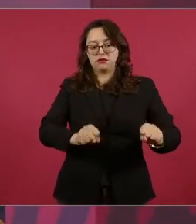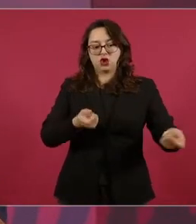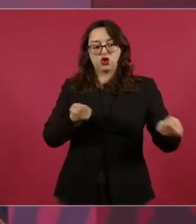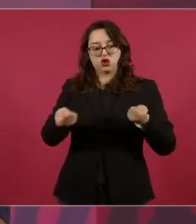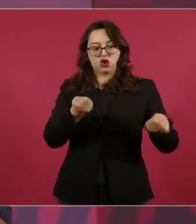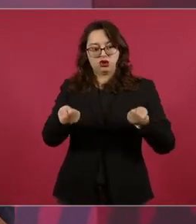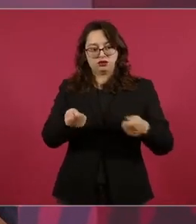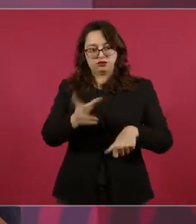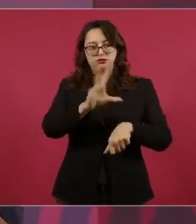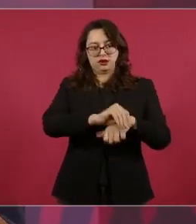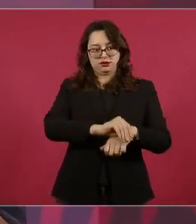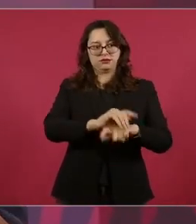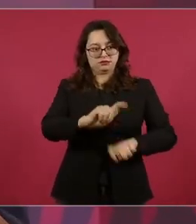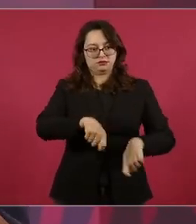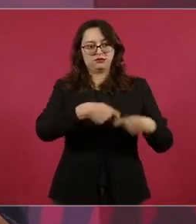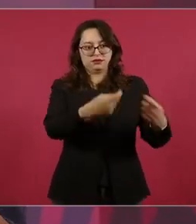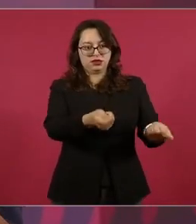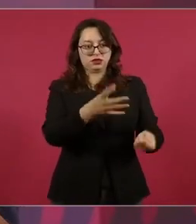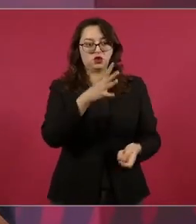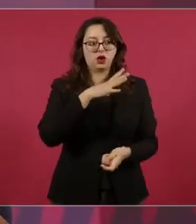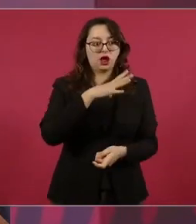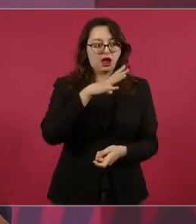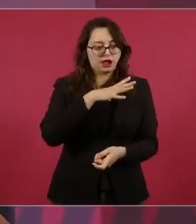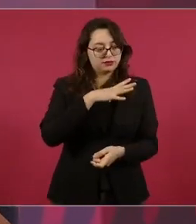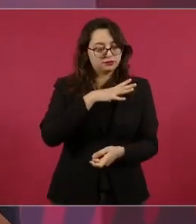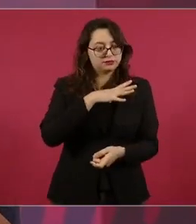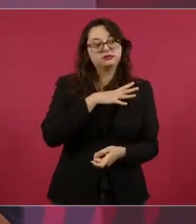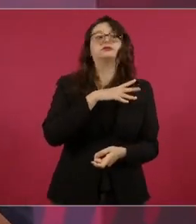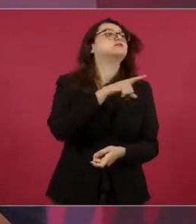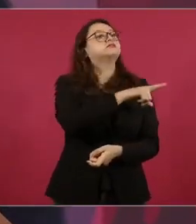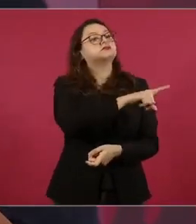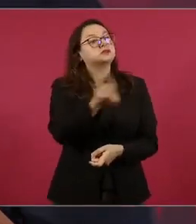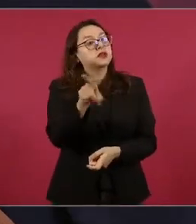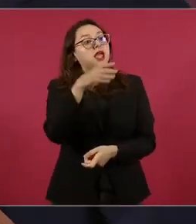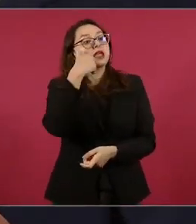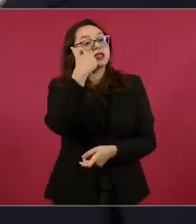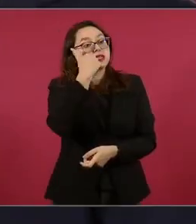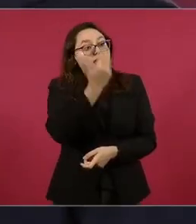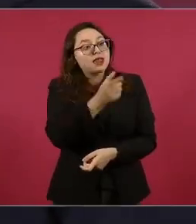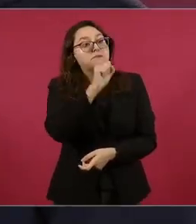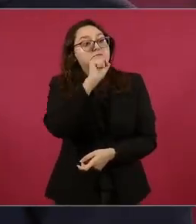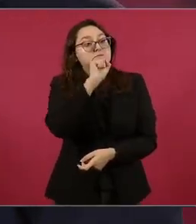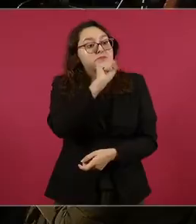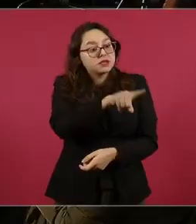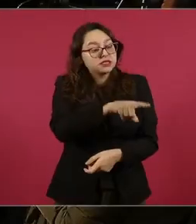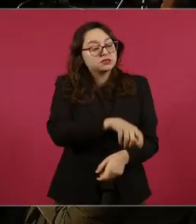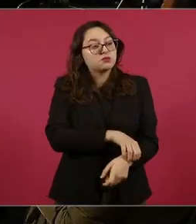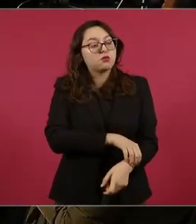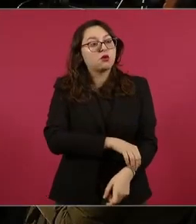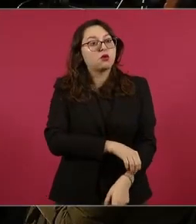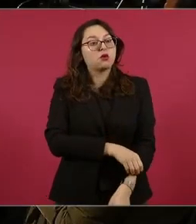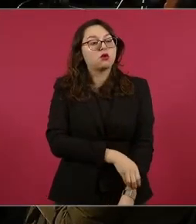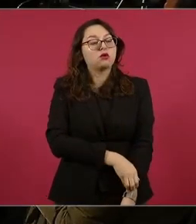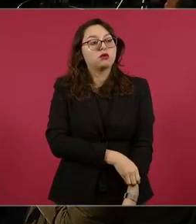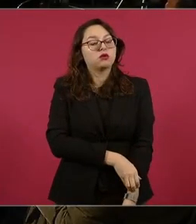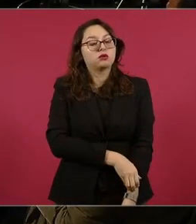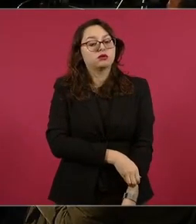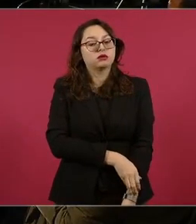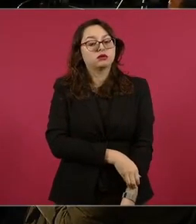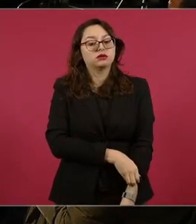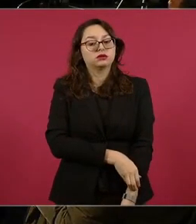concesión que expresen su interés en hacerse cargo